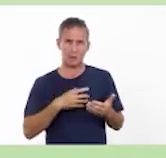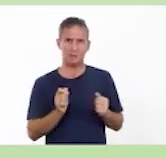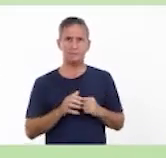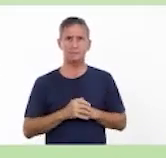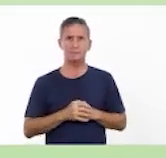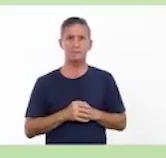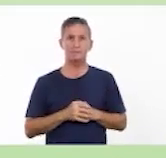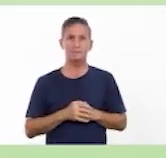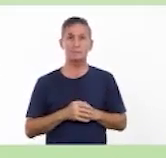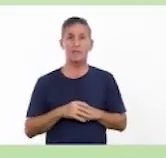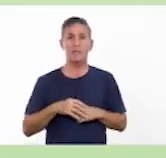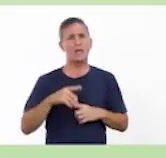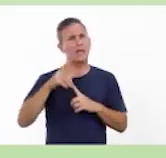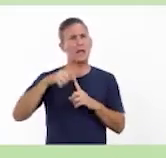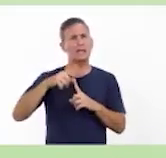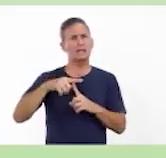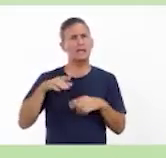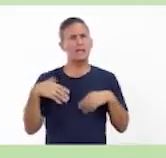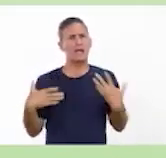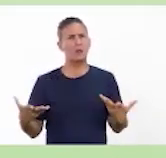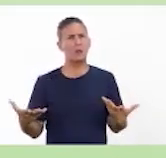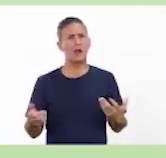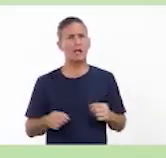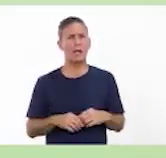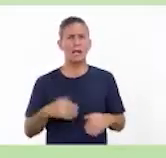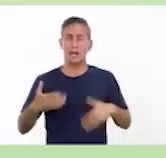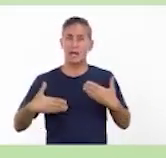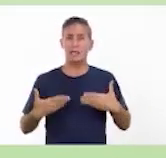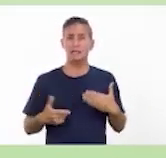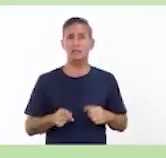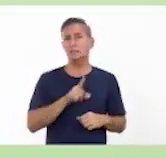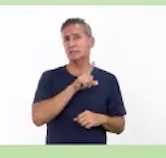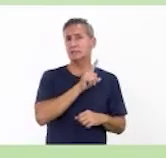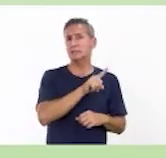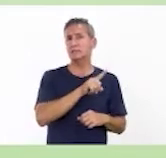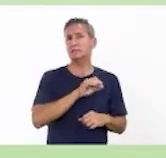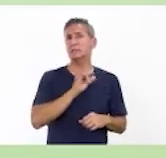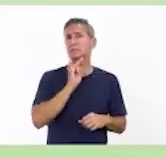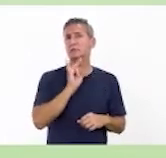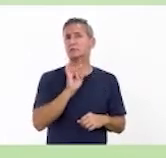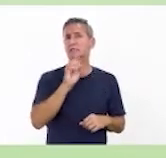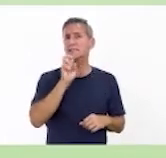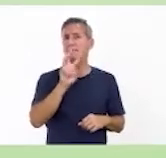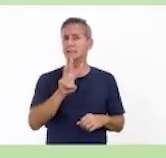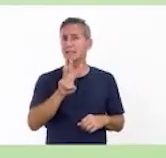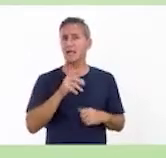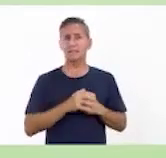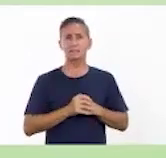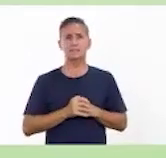van a ser las actividades? Las actividades en la 173.